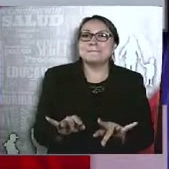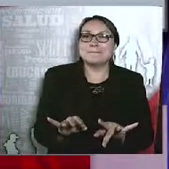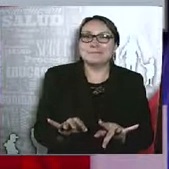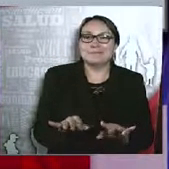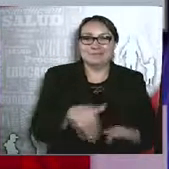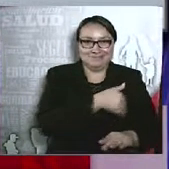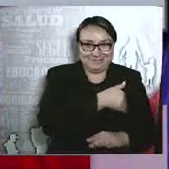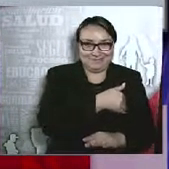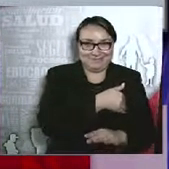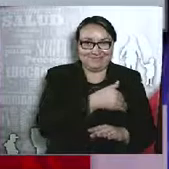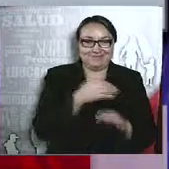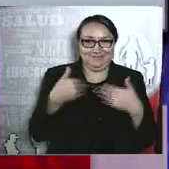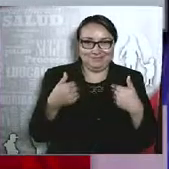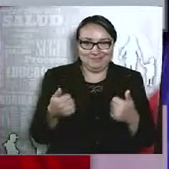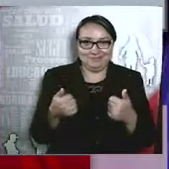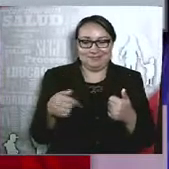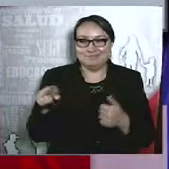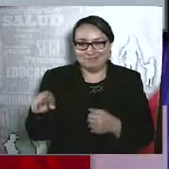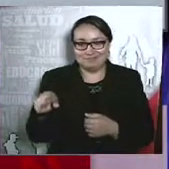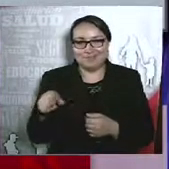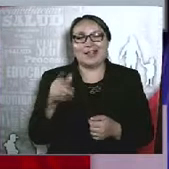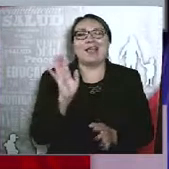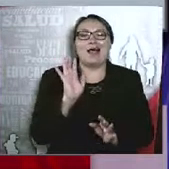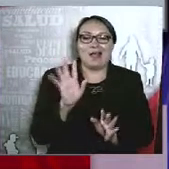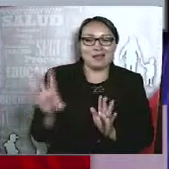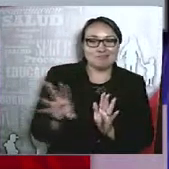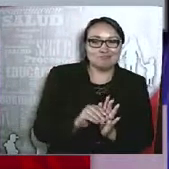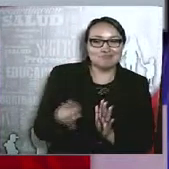hay un modelo de atención que entiende